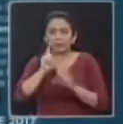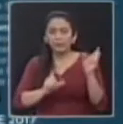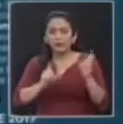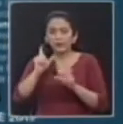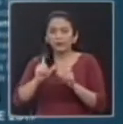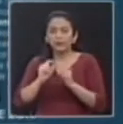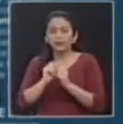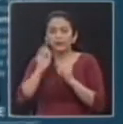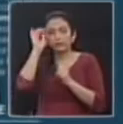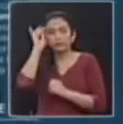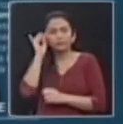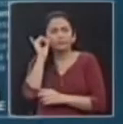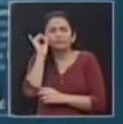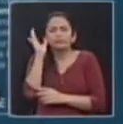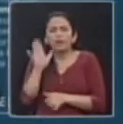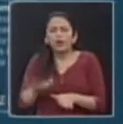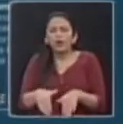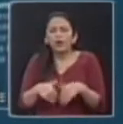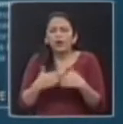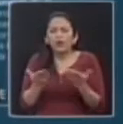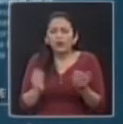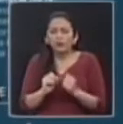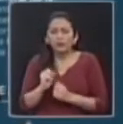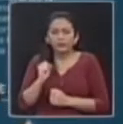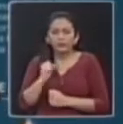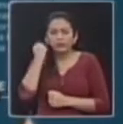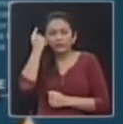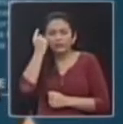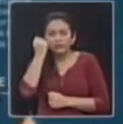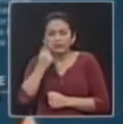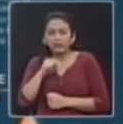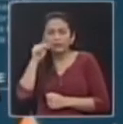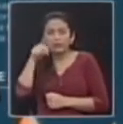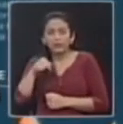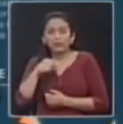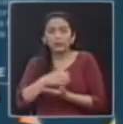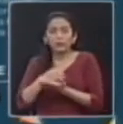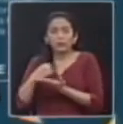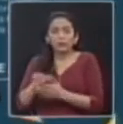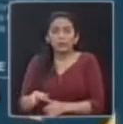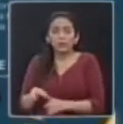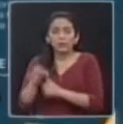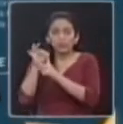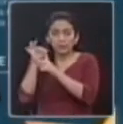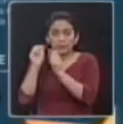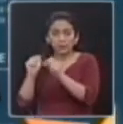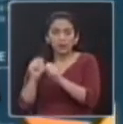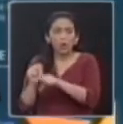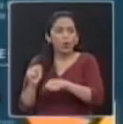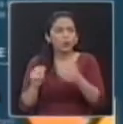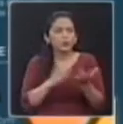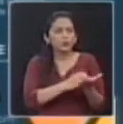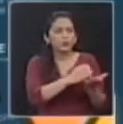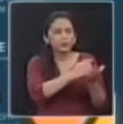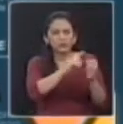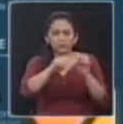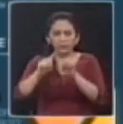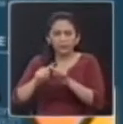quieran enterarse. ¿Qué es el bootcamp? ¿Qué diferencia tiene este bootcamp con los que ya más o menos se